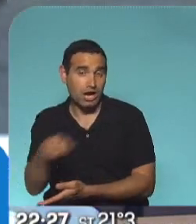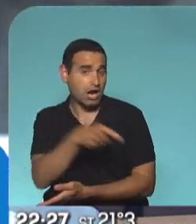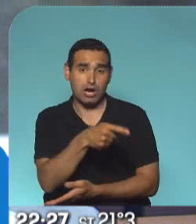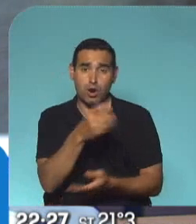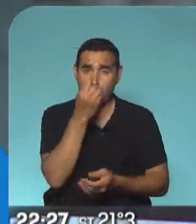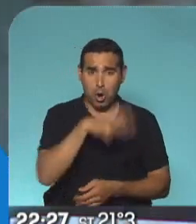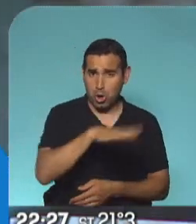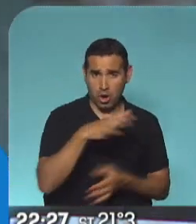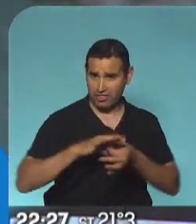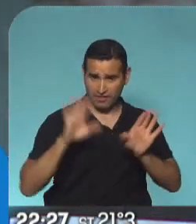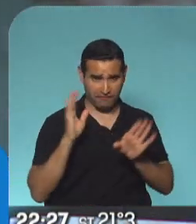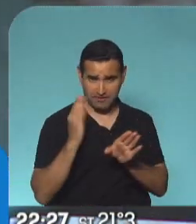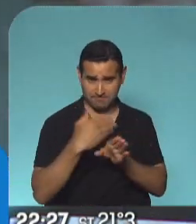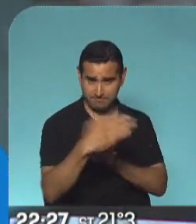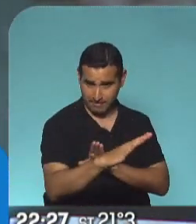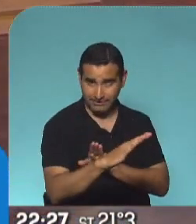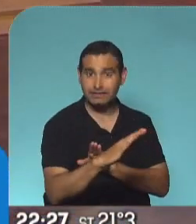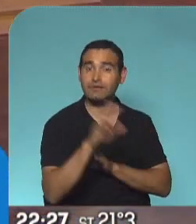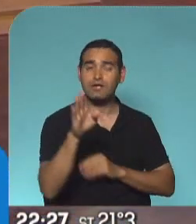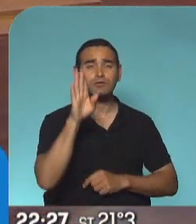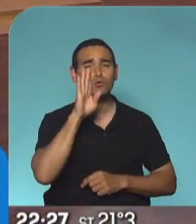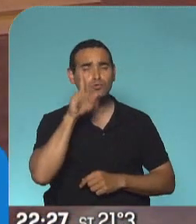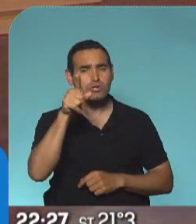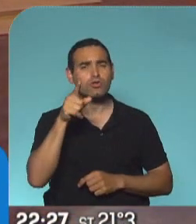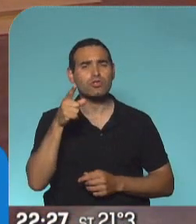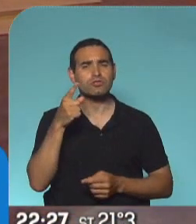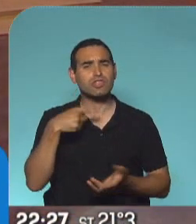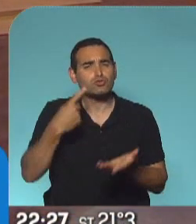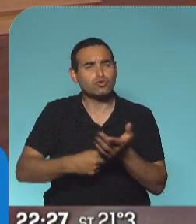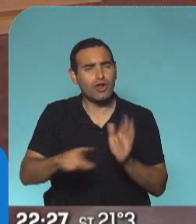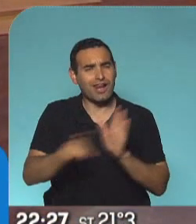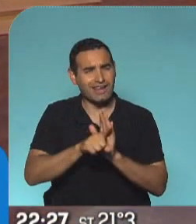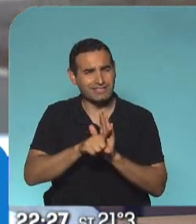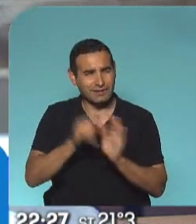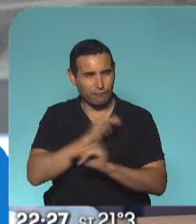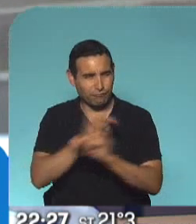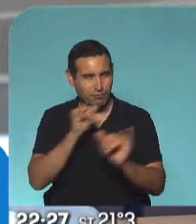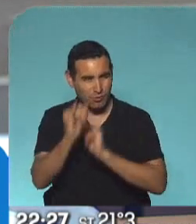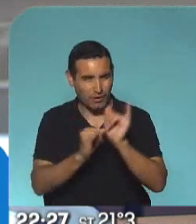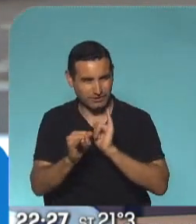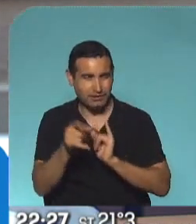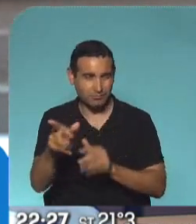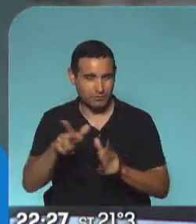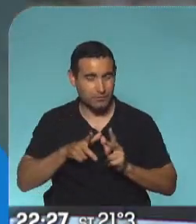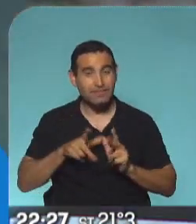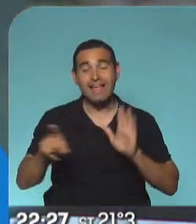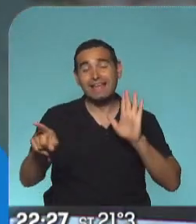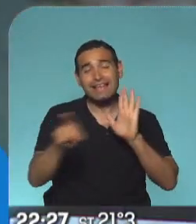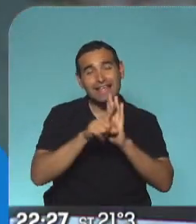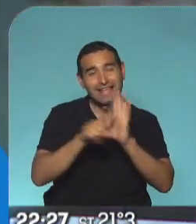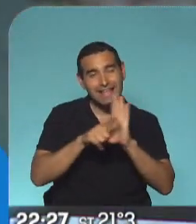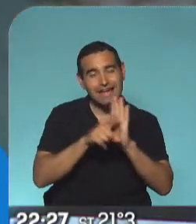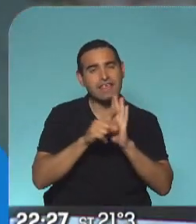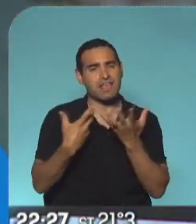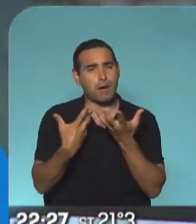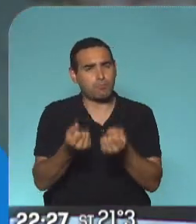A partir de esto, lo que decidió Estados Unidos con estas leyes que se mencionaban en el informe a las que vos haces referencia, se llaman leyes de Ley de